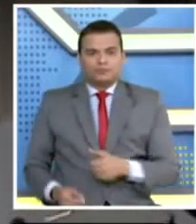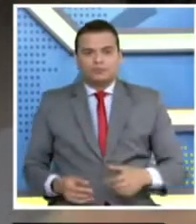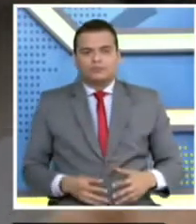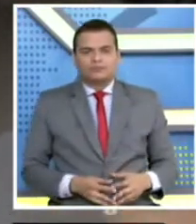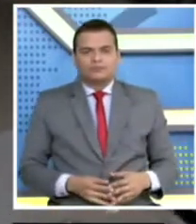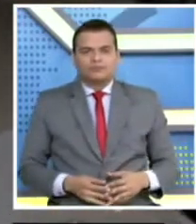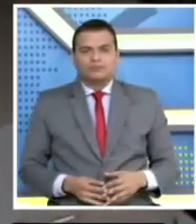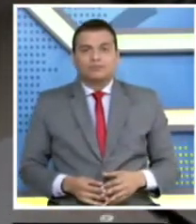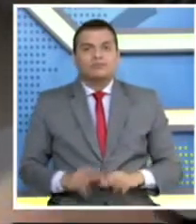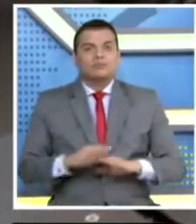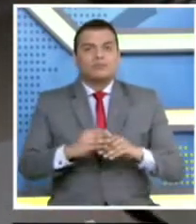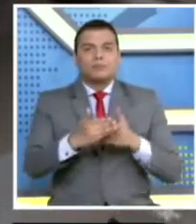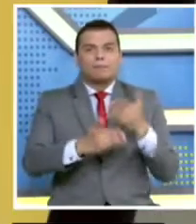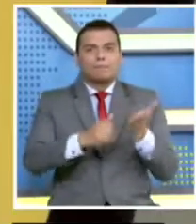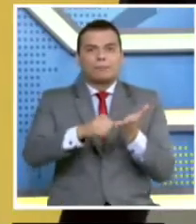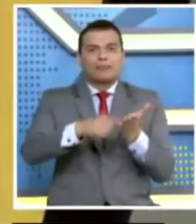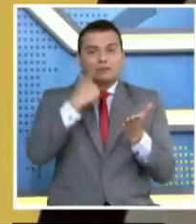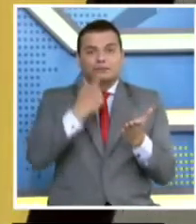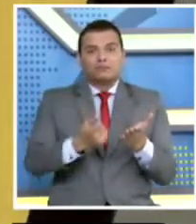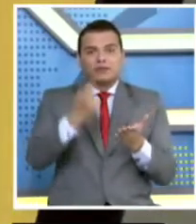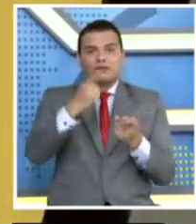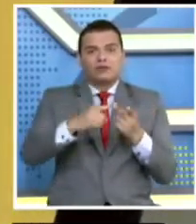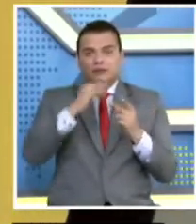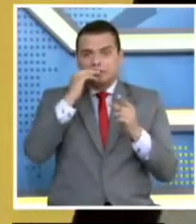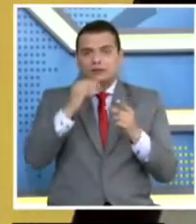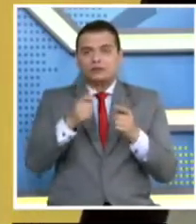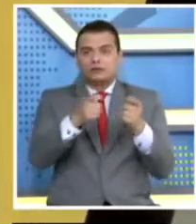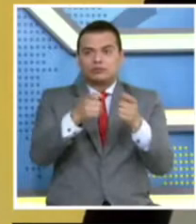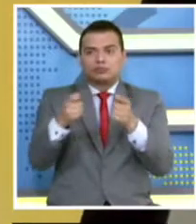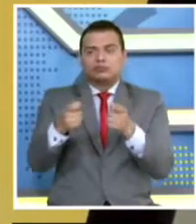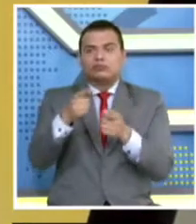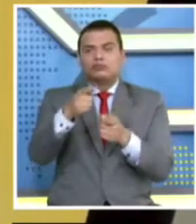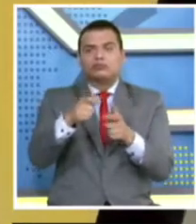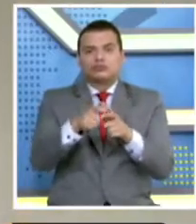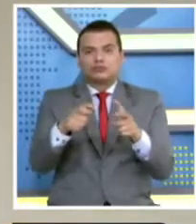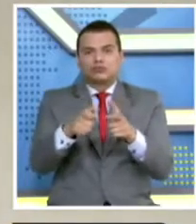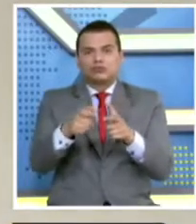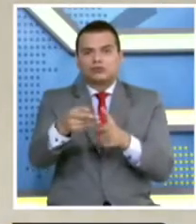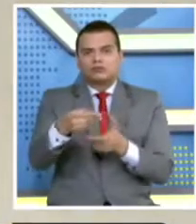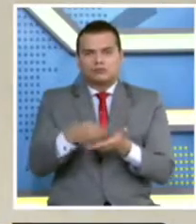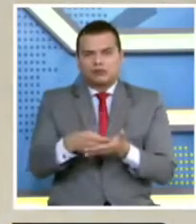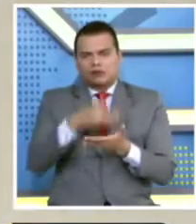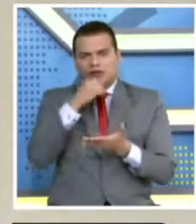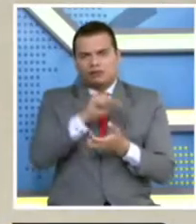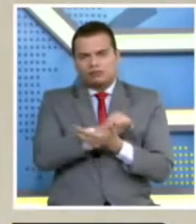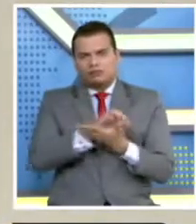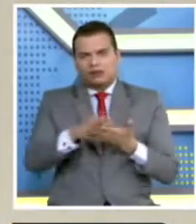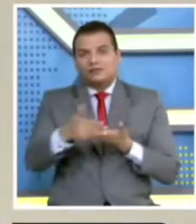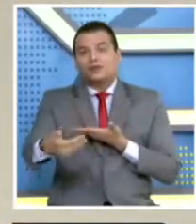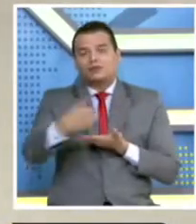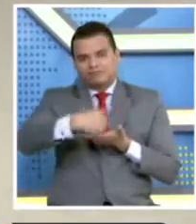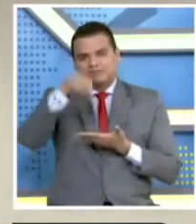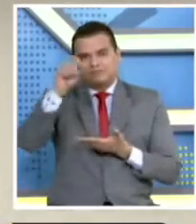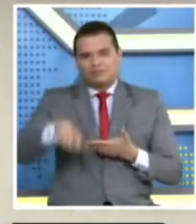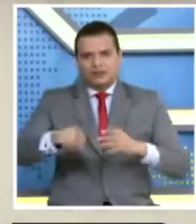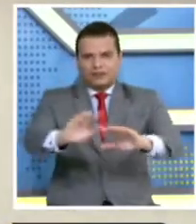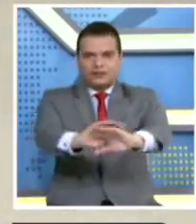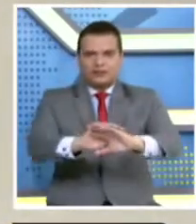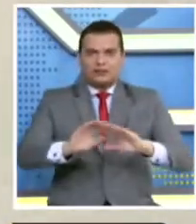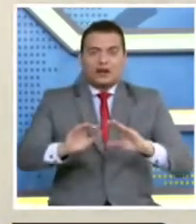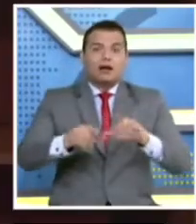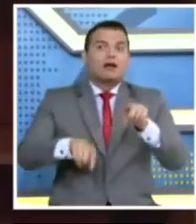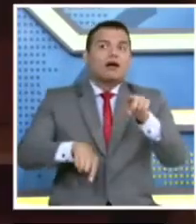www.registraduría.gob.co. El trámite de la cédula primera vez y la entrega de documentos, pues obviamente es un trámite que realizamos presencialmente. En